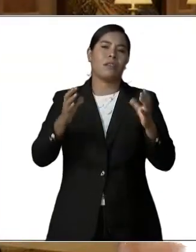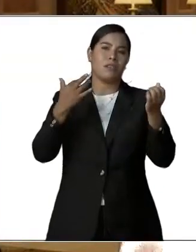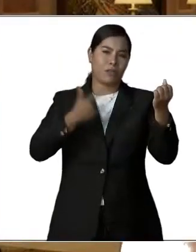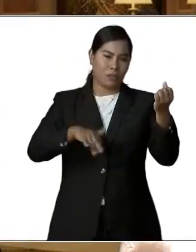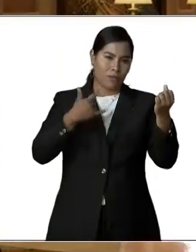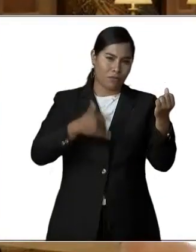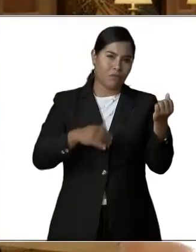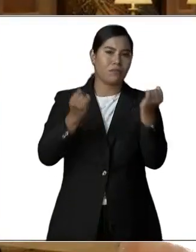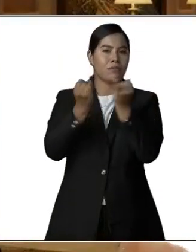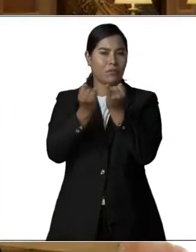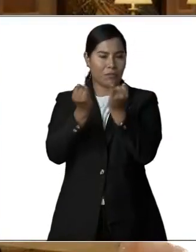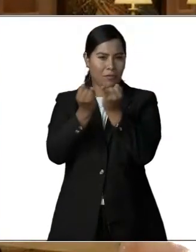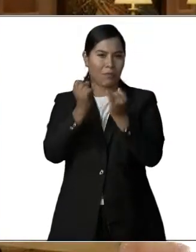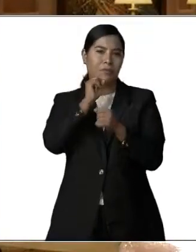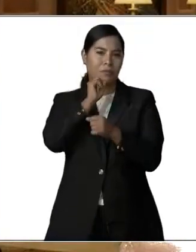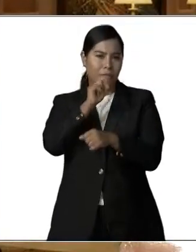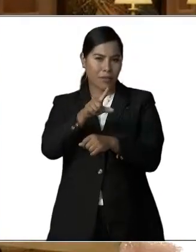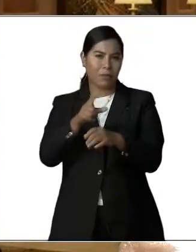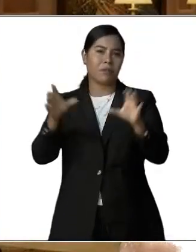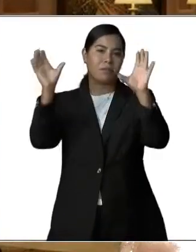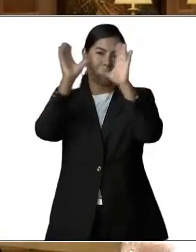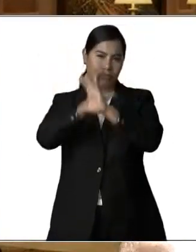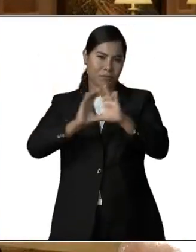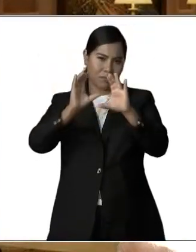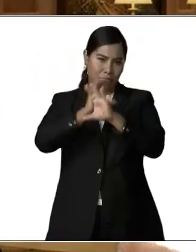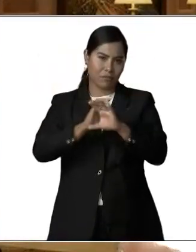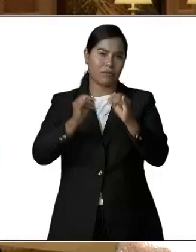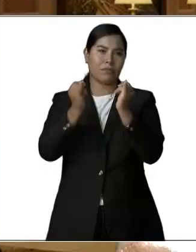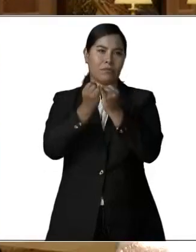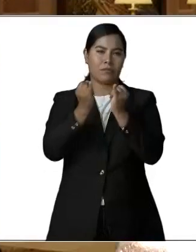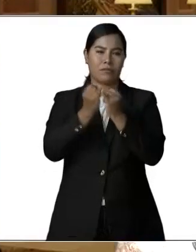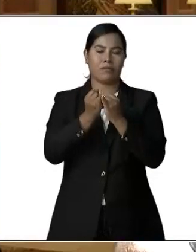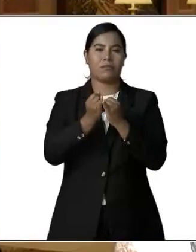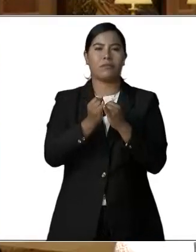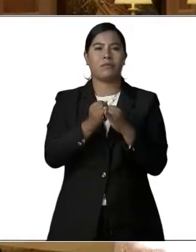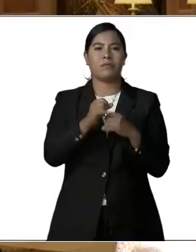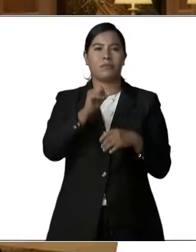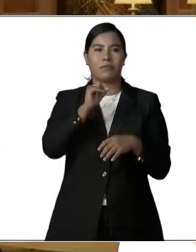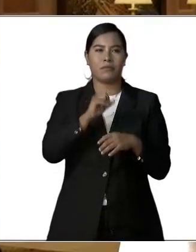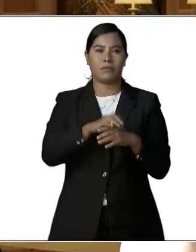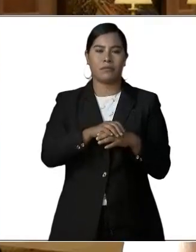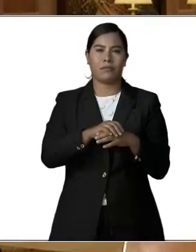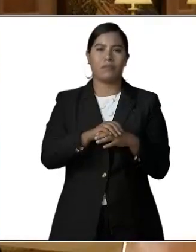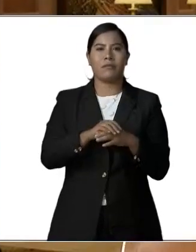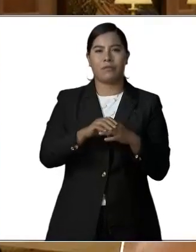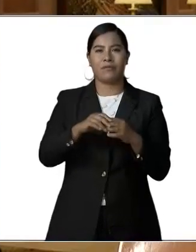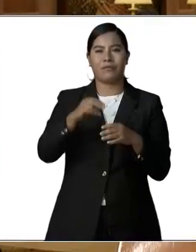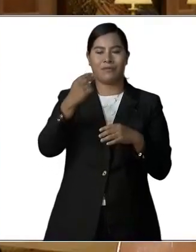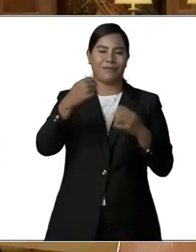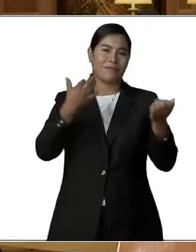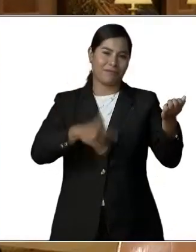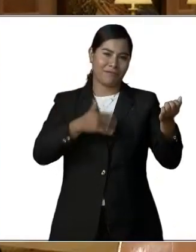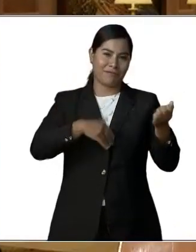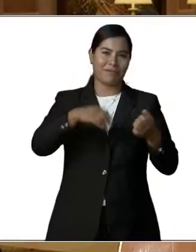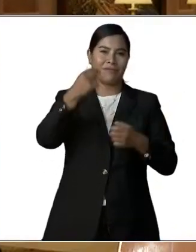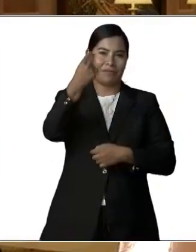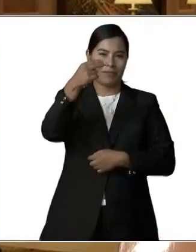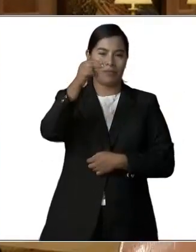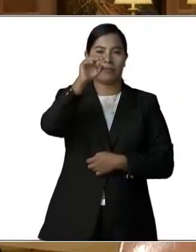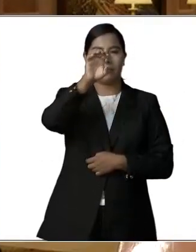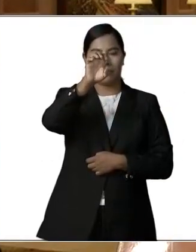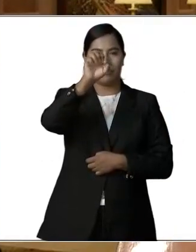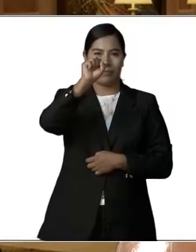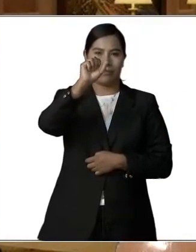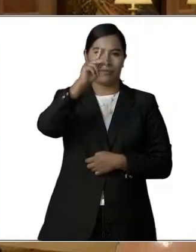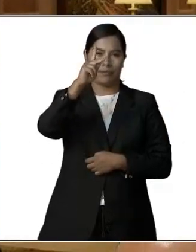instrumentos, los que están marcando, ¿no? El contrabajo, los requintos y la guitarra llamada española, ¿no? Uh-huh. Lo que es cuerdas, porque a veces que